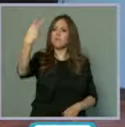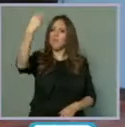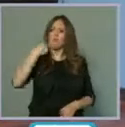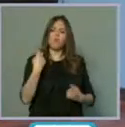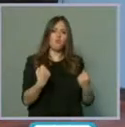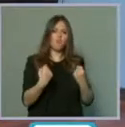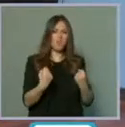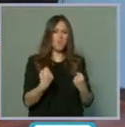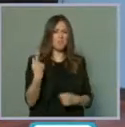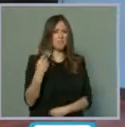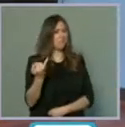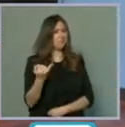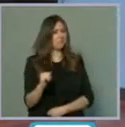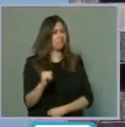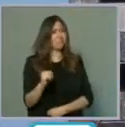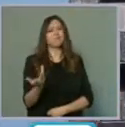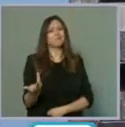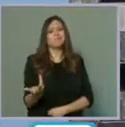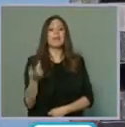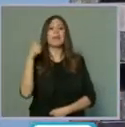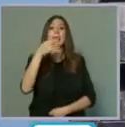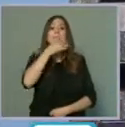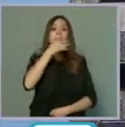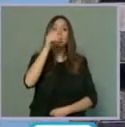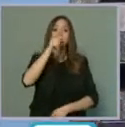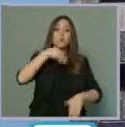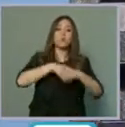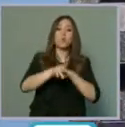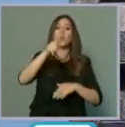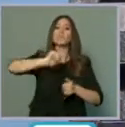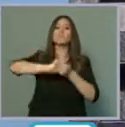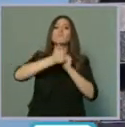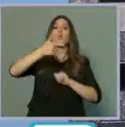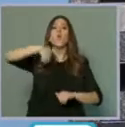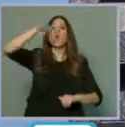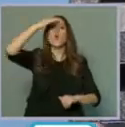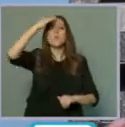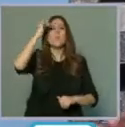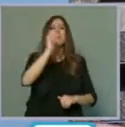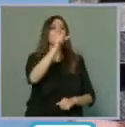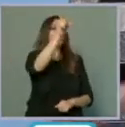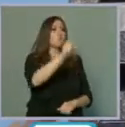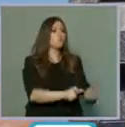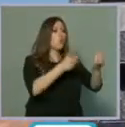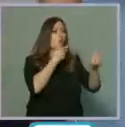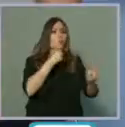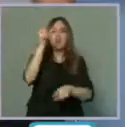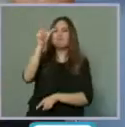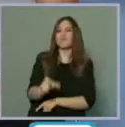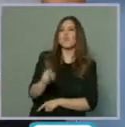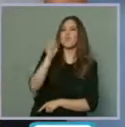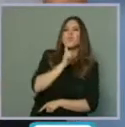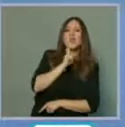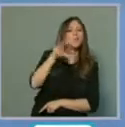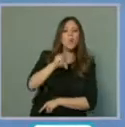no necesariamente, ¿no? Entonces, estas fiestas lo que nos invitan es a dejar de clasificarnos hombre, mujer, ir un